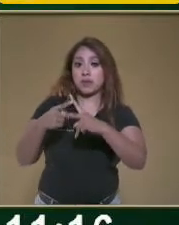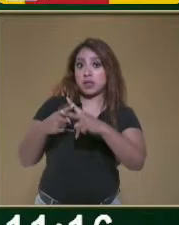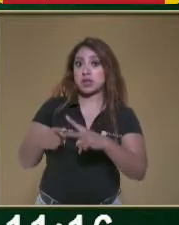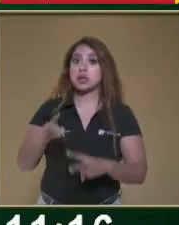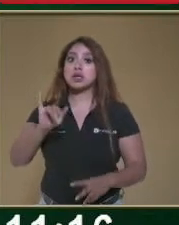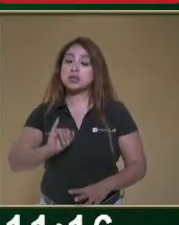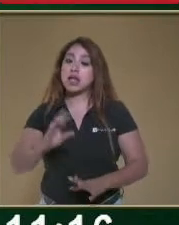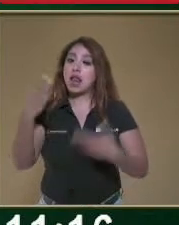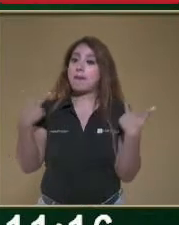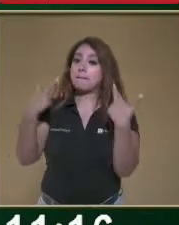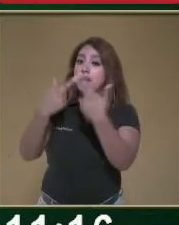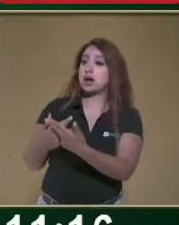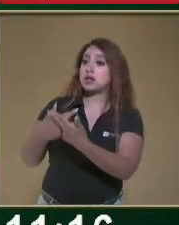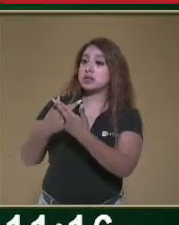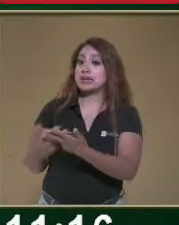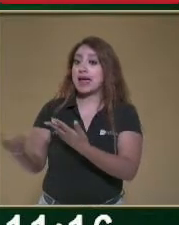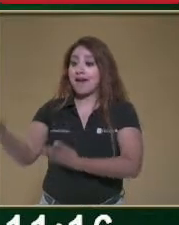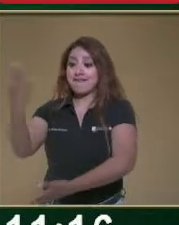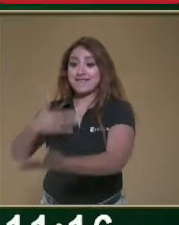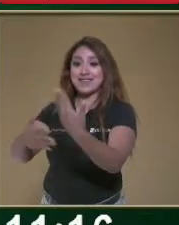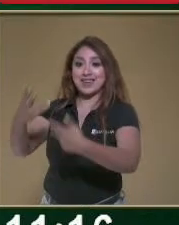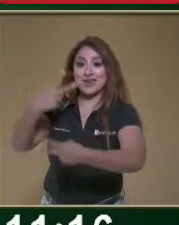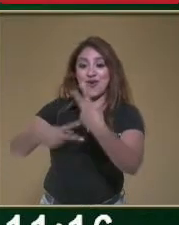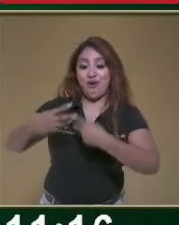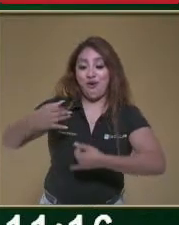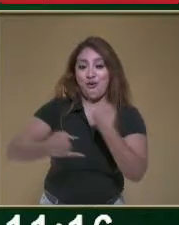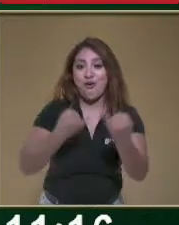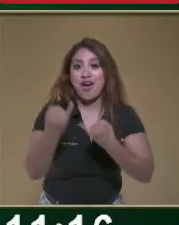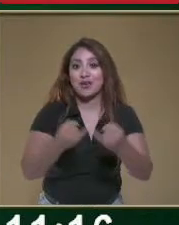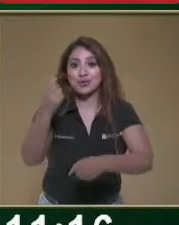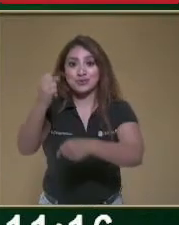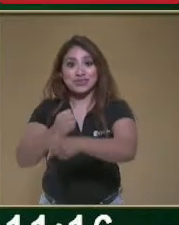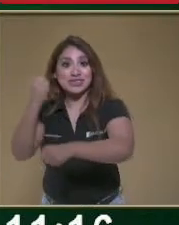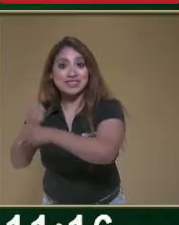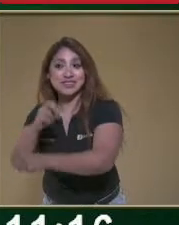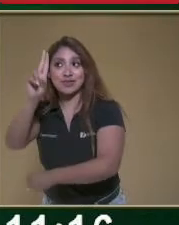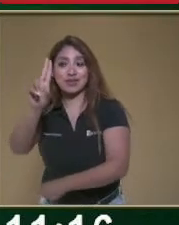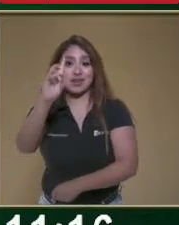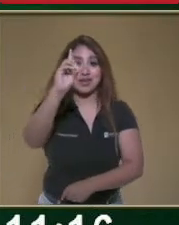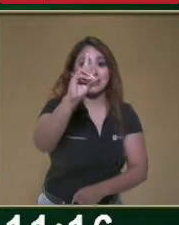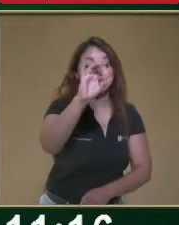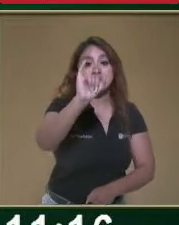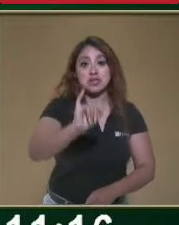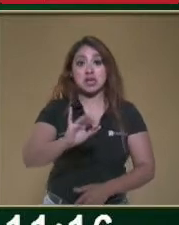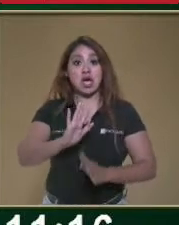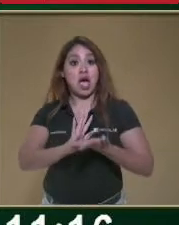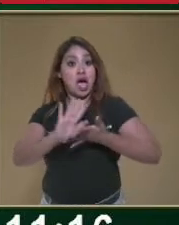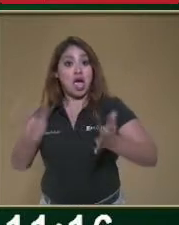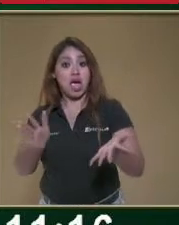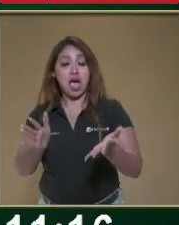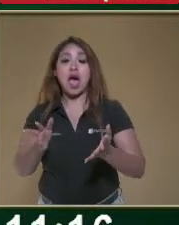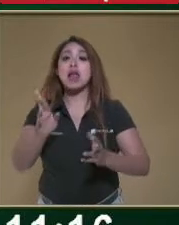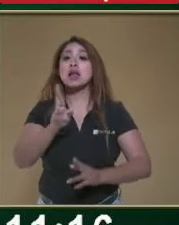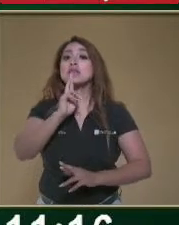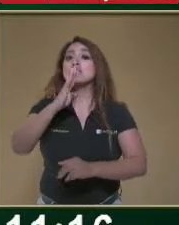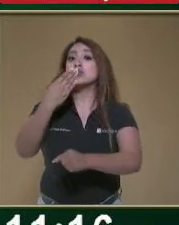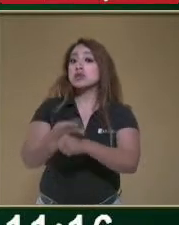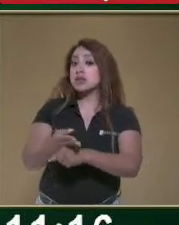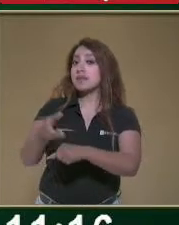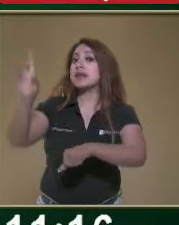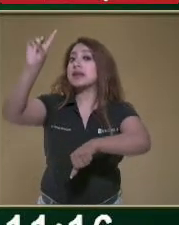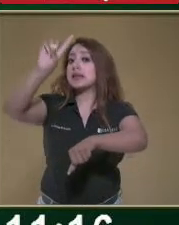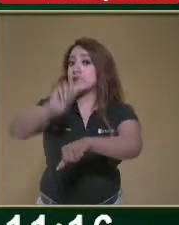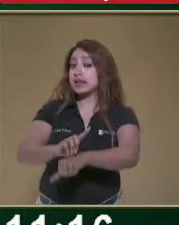La maestra trajo juegos para practicar unidades y decenas. Y ese día la responsable del diario de grupo